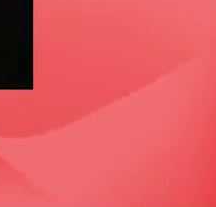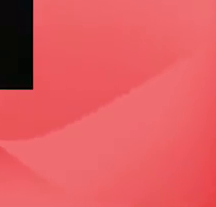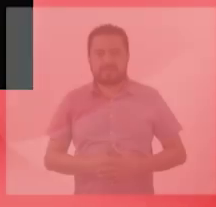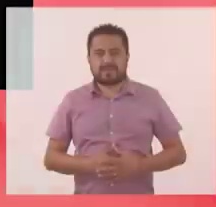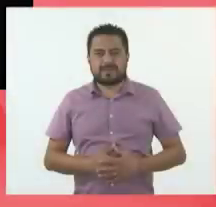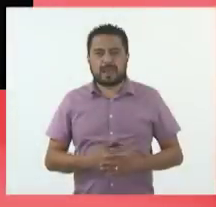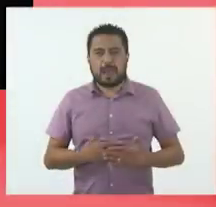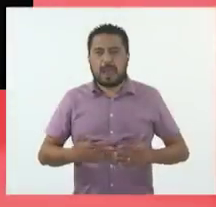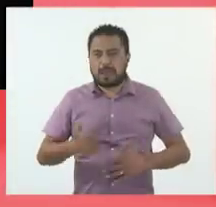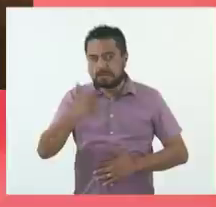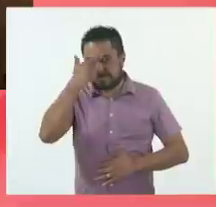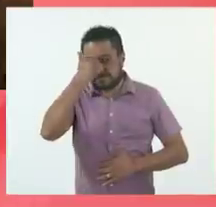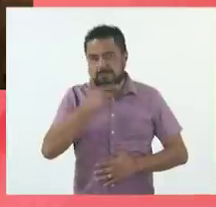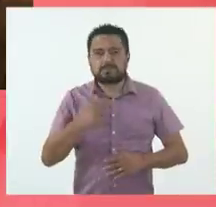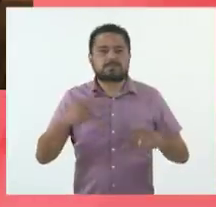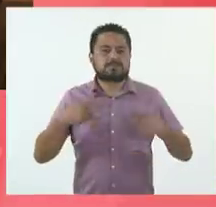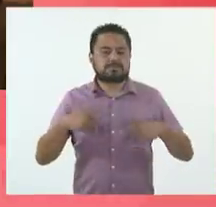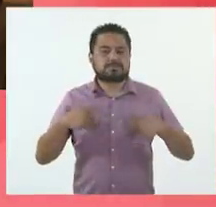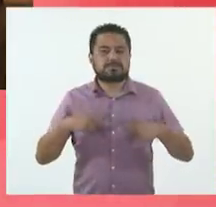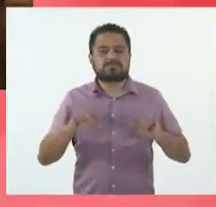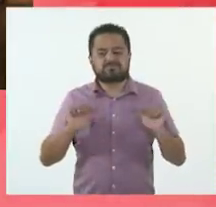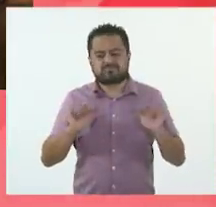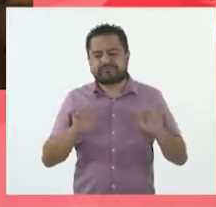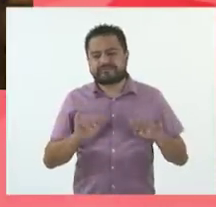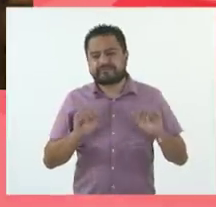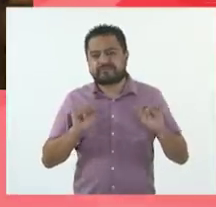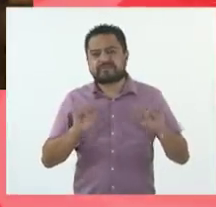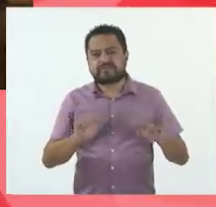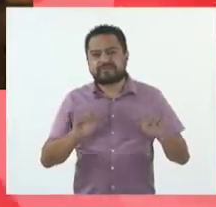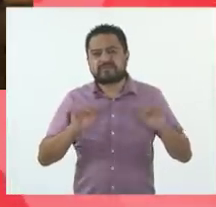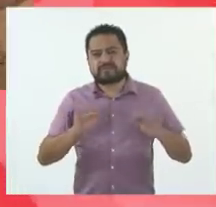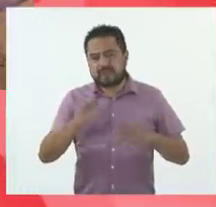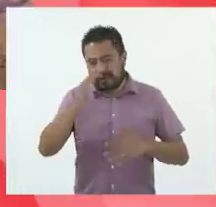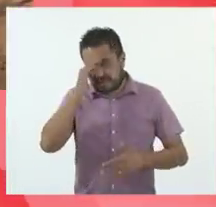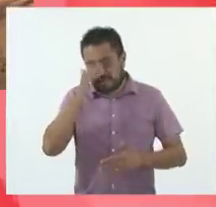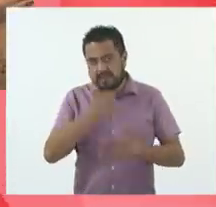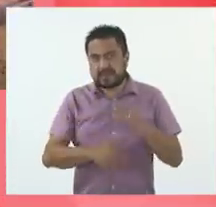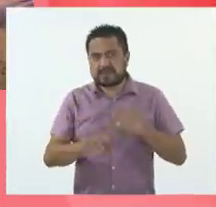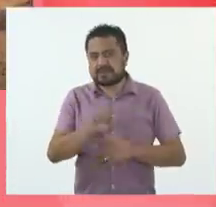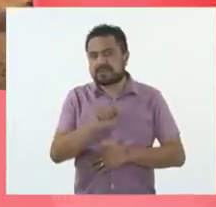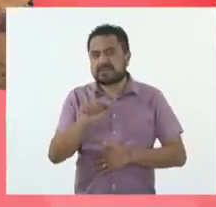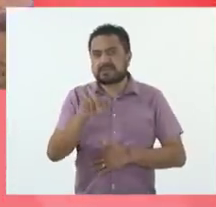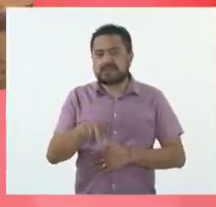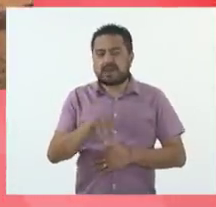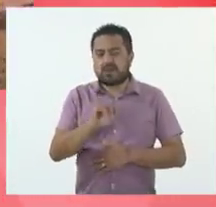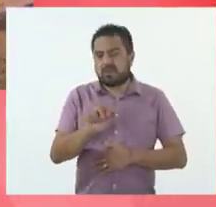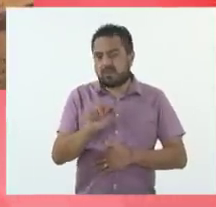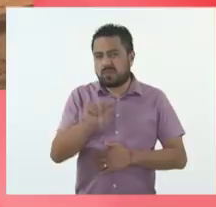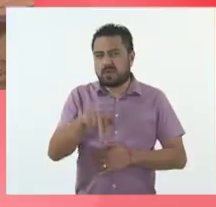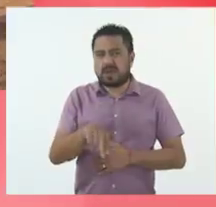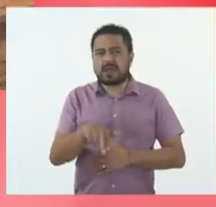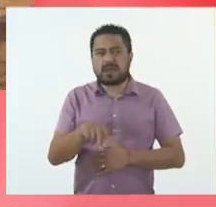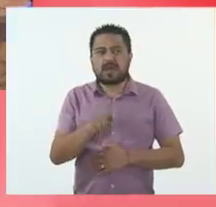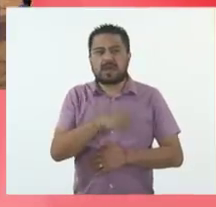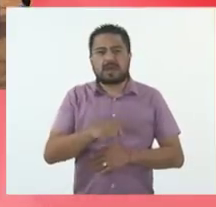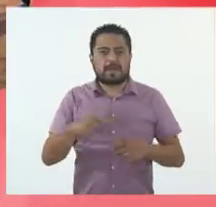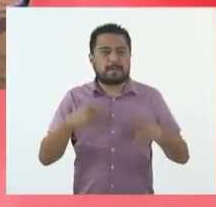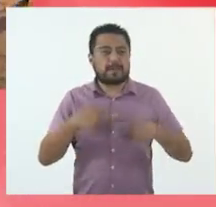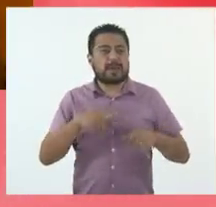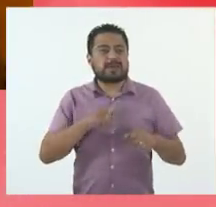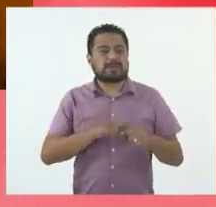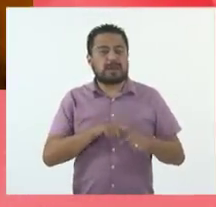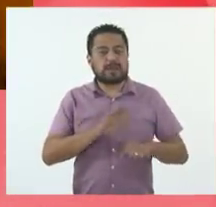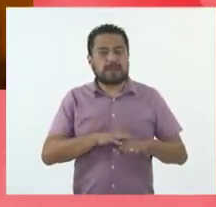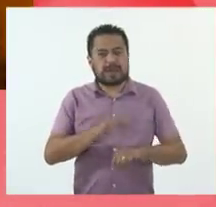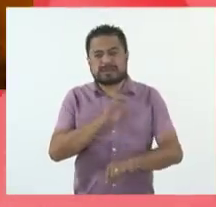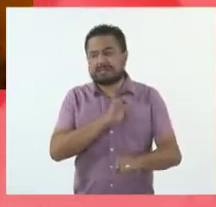Llegó la noche y la gente comienza a reunirse en torno a la parroquia de San Juan Bautista, donde ya nos aguardaban unos personajes